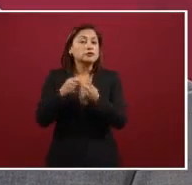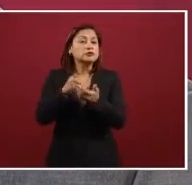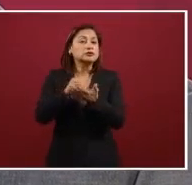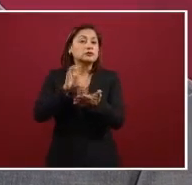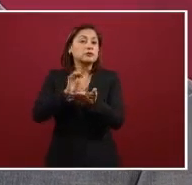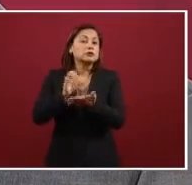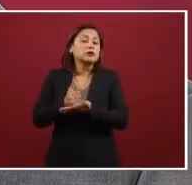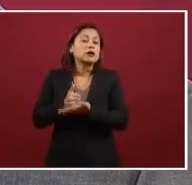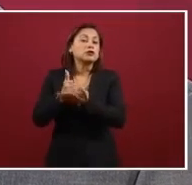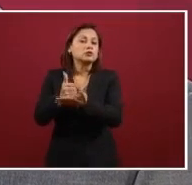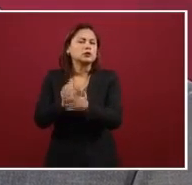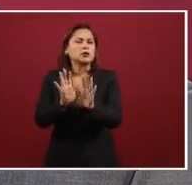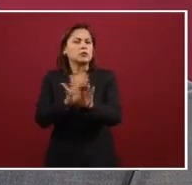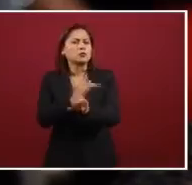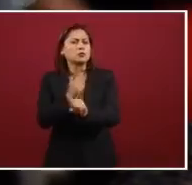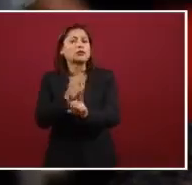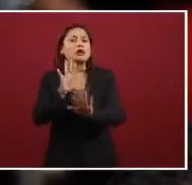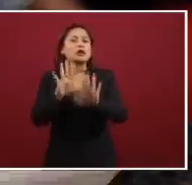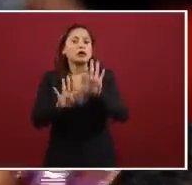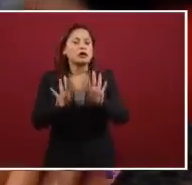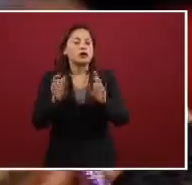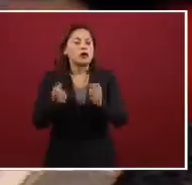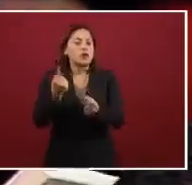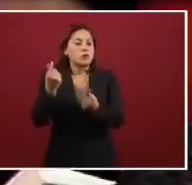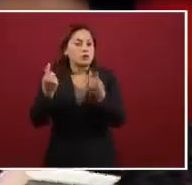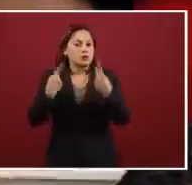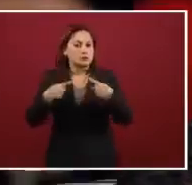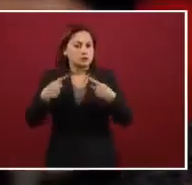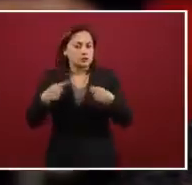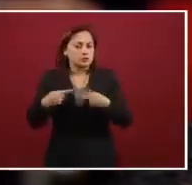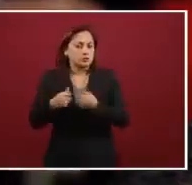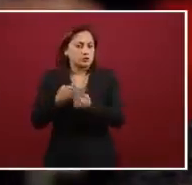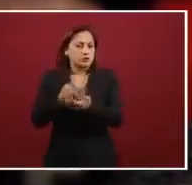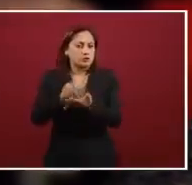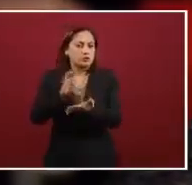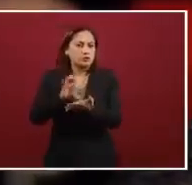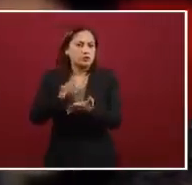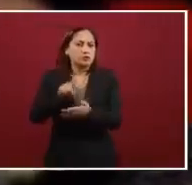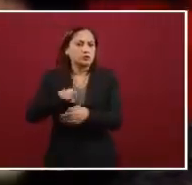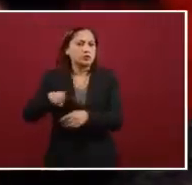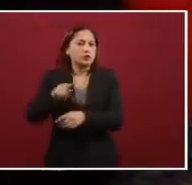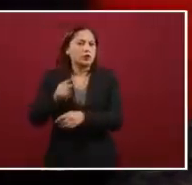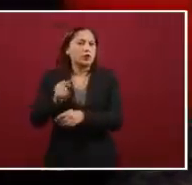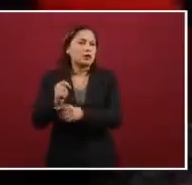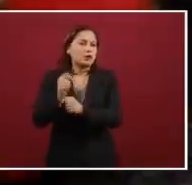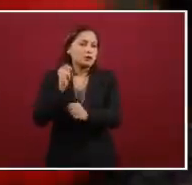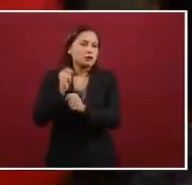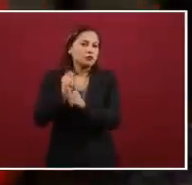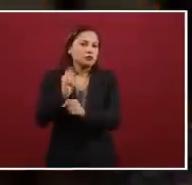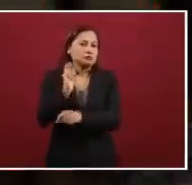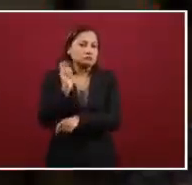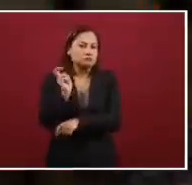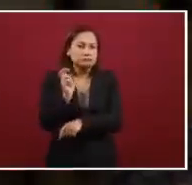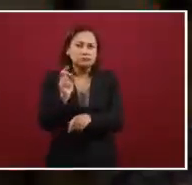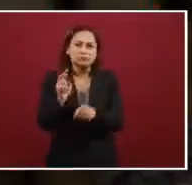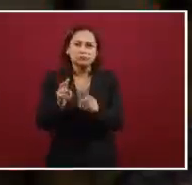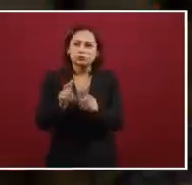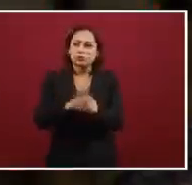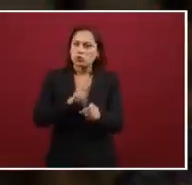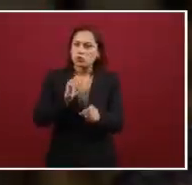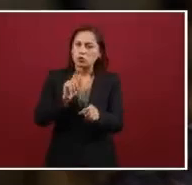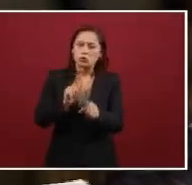hay personas que no se pueden trasladar en servicio urbano, necesitan taxi, los taxis no dan